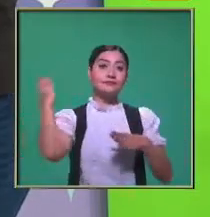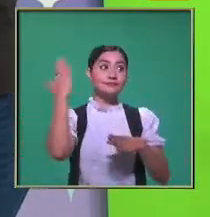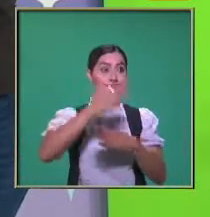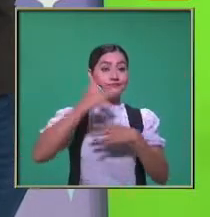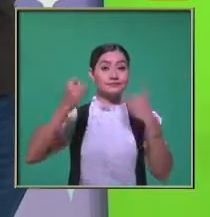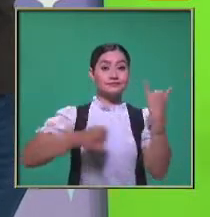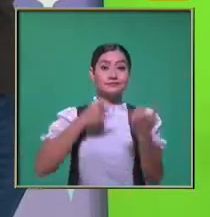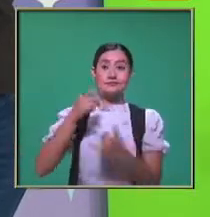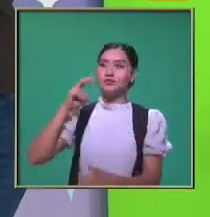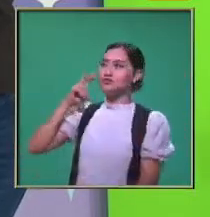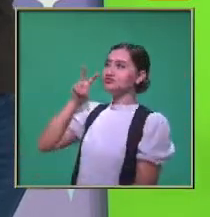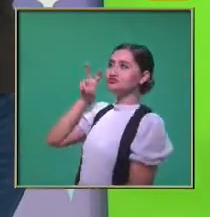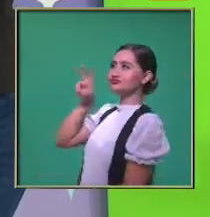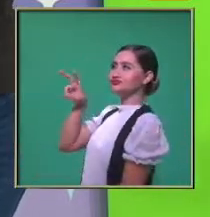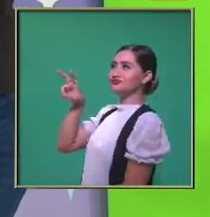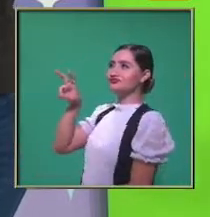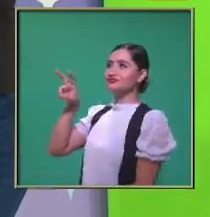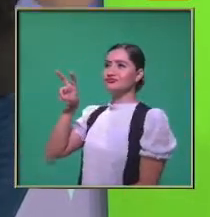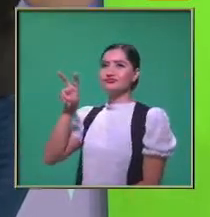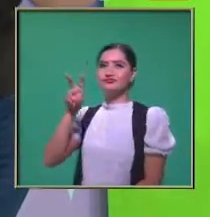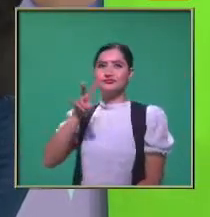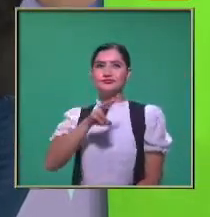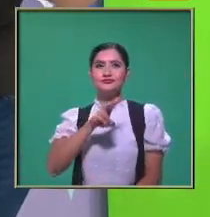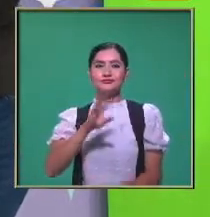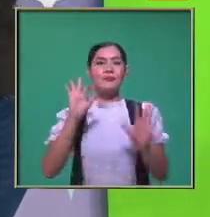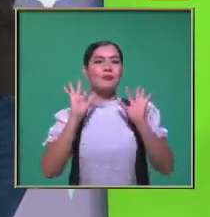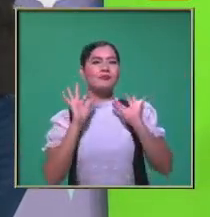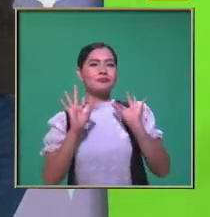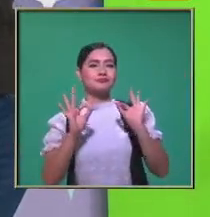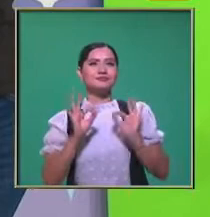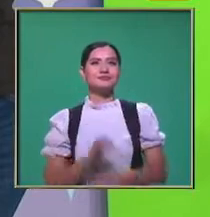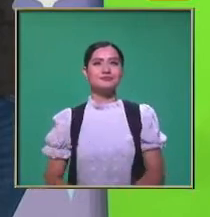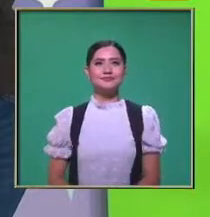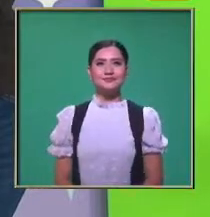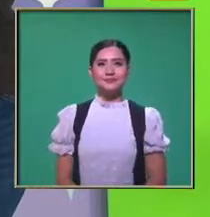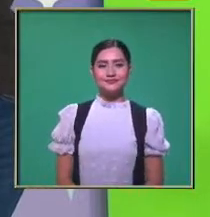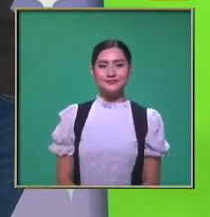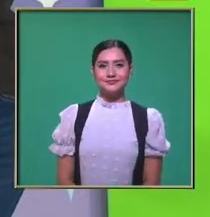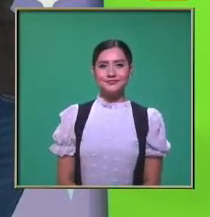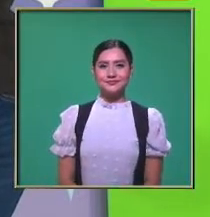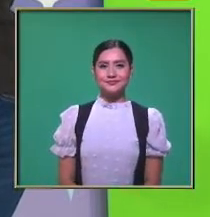podemos observar, ¿verdad? Así cuando salgamos. Cuando estemos ahí, pues vamos a observar